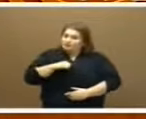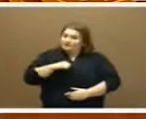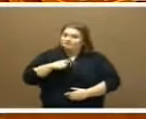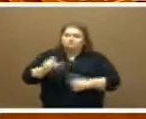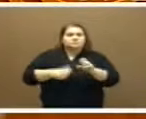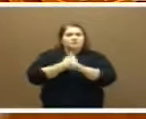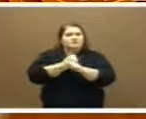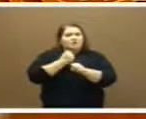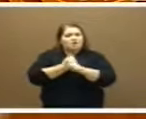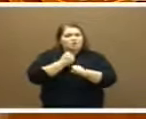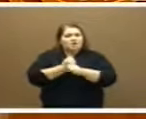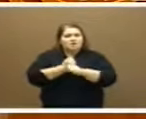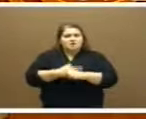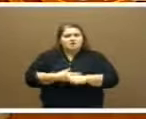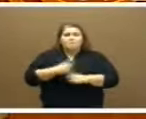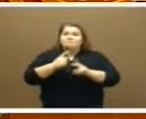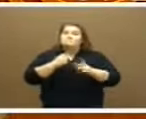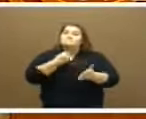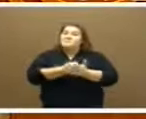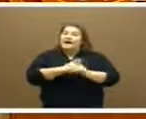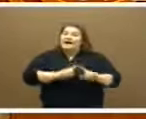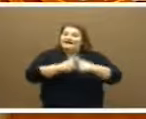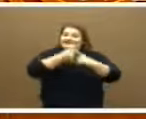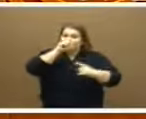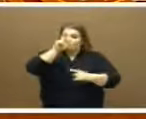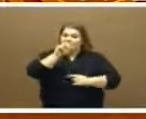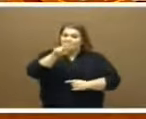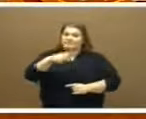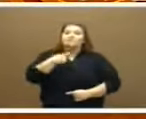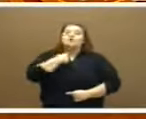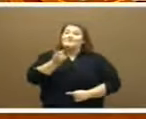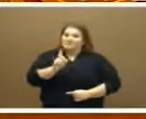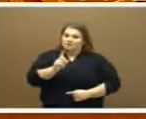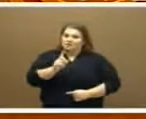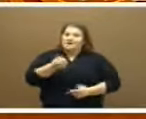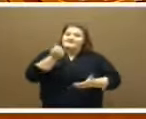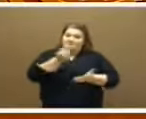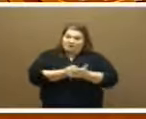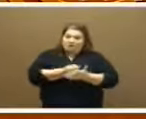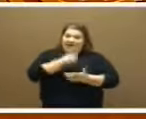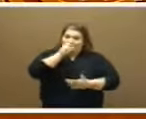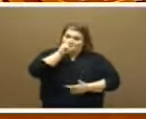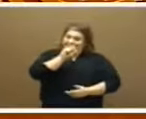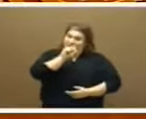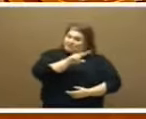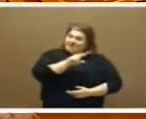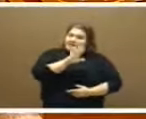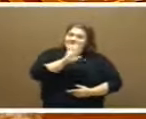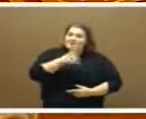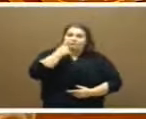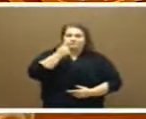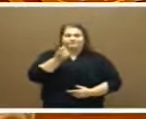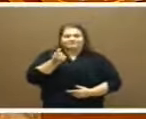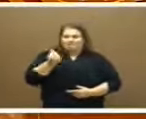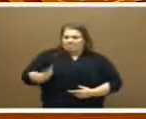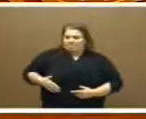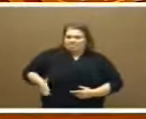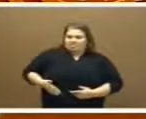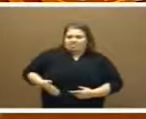los trabajadores no perdieron la paga extra en 2012, perdieron la paga extra en 2012, pero, digamos, no lo notaron en su